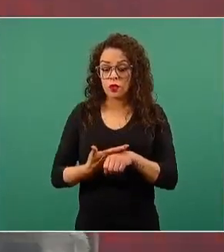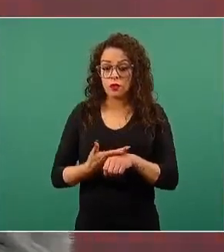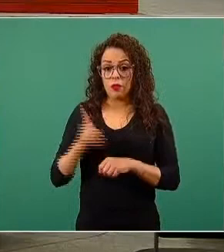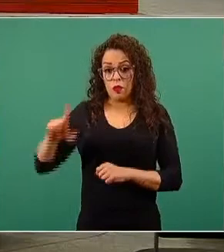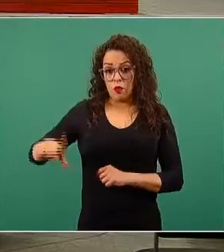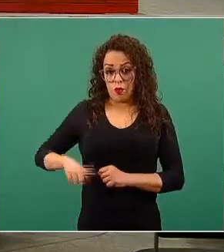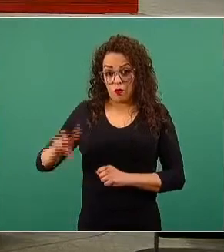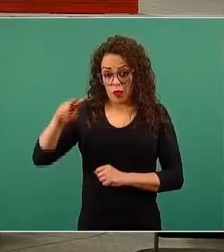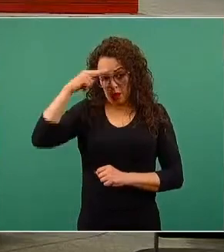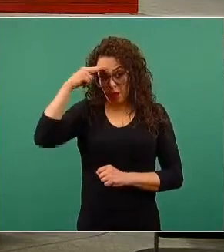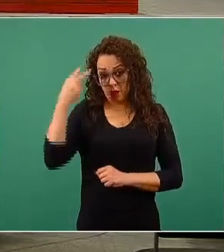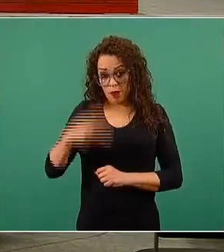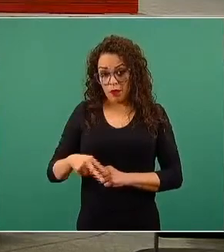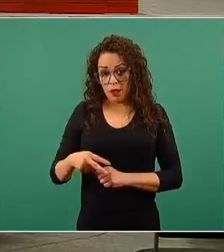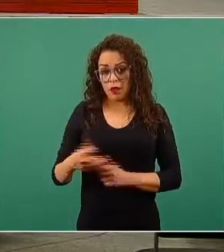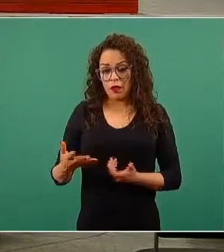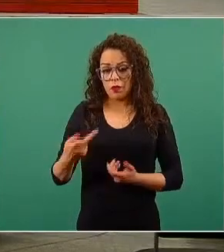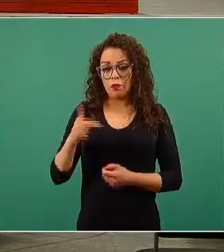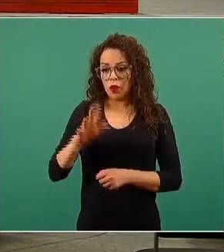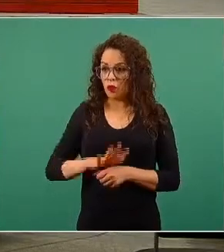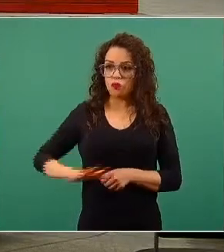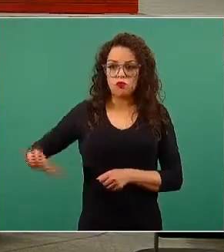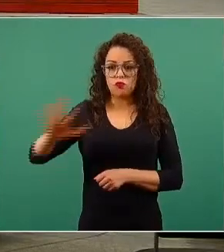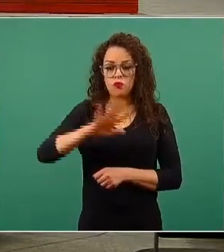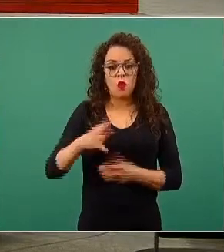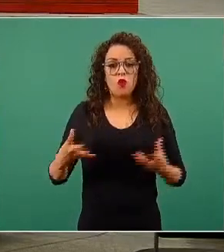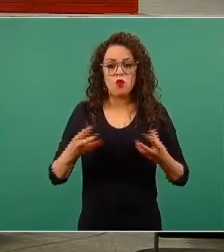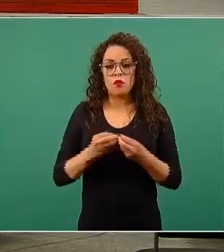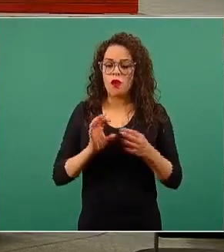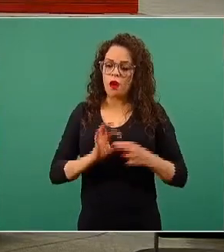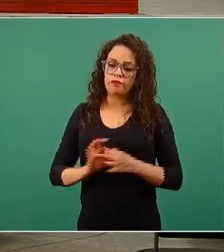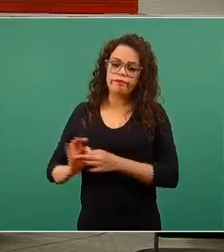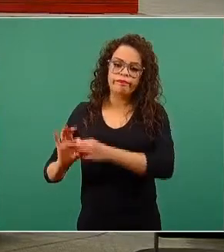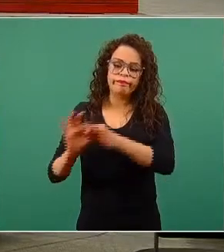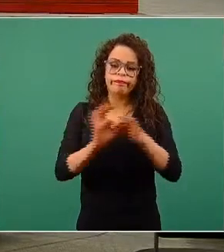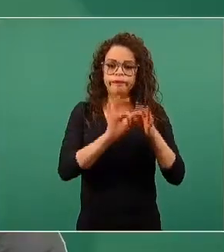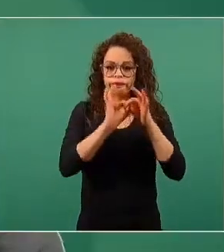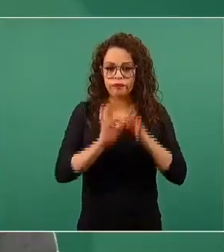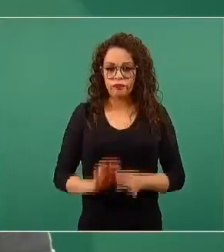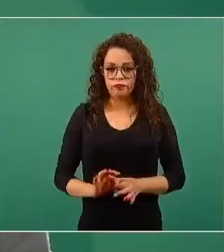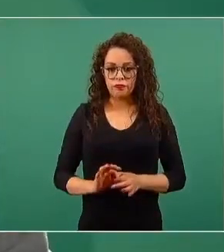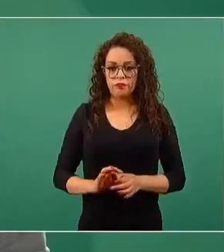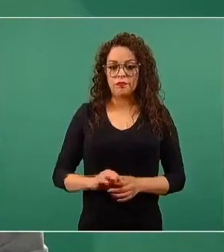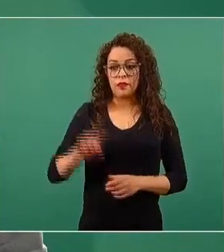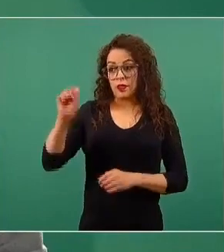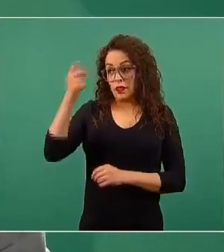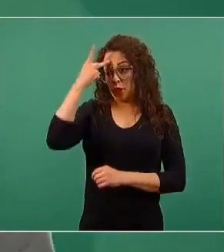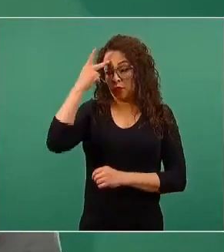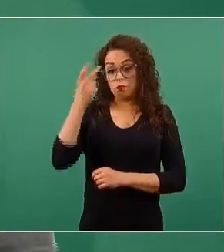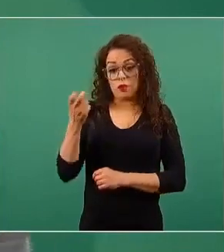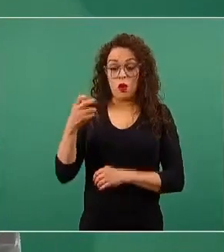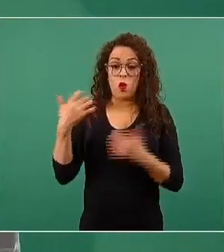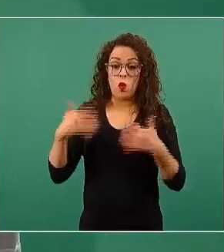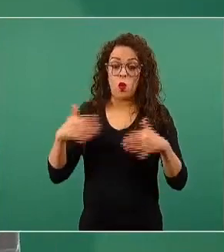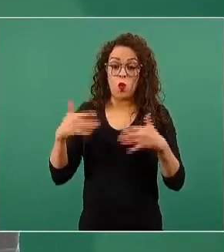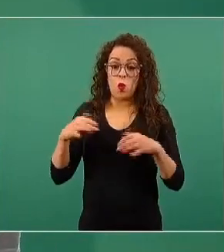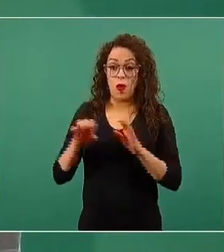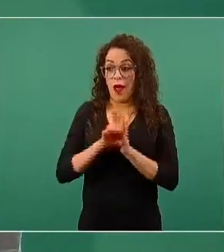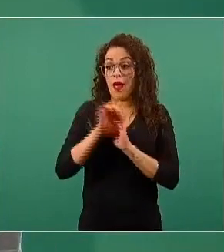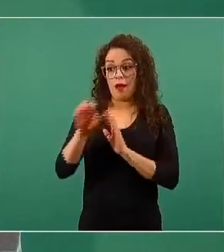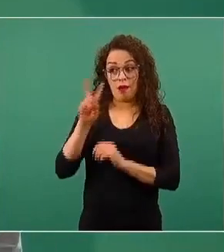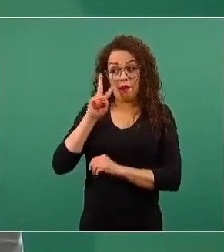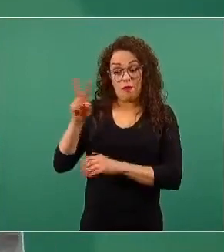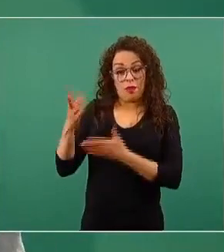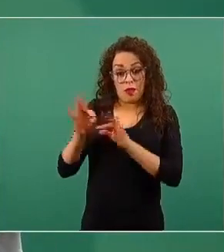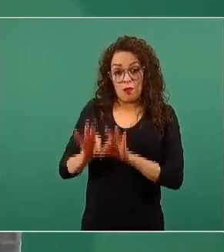México, la operación se conduce de manera colegiada. De hecho, San Luis Potosí es uno de los ejemplos destacados, y en